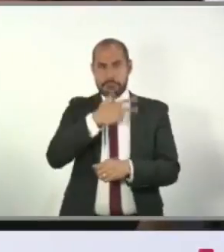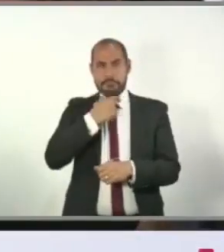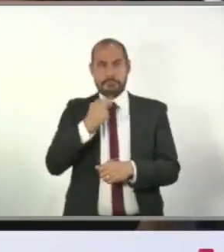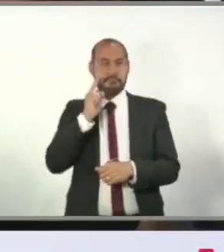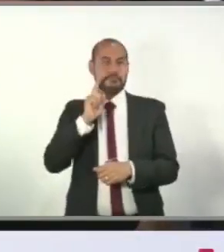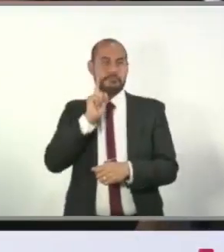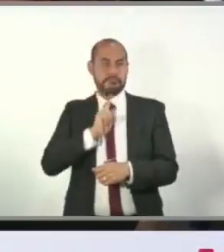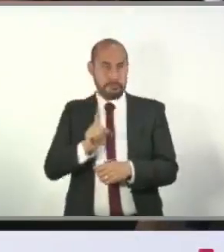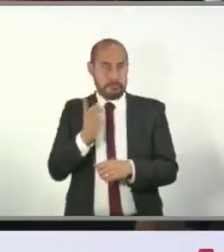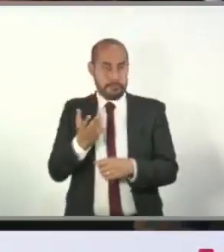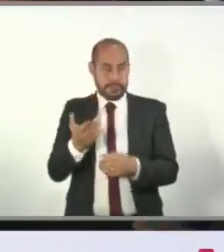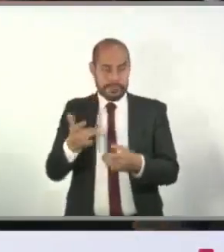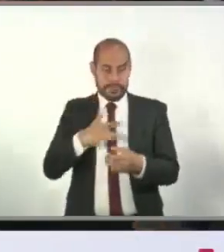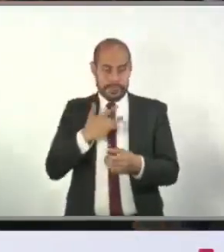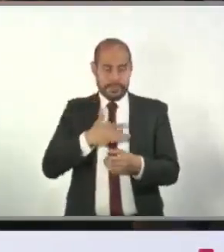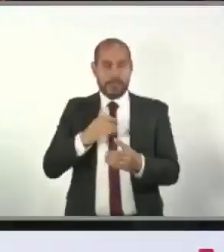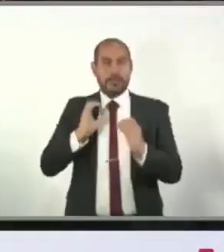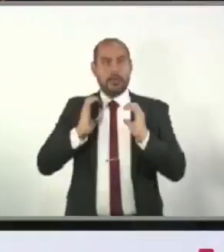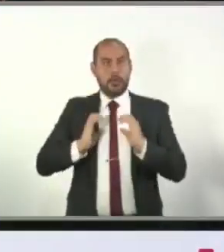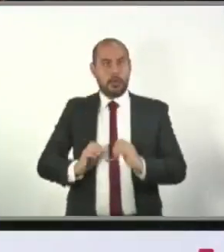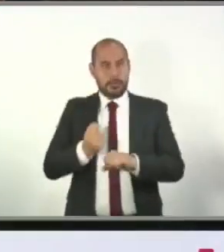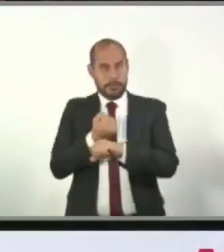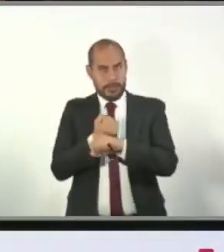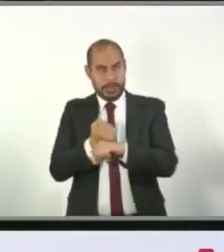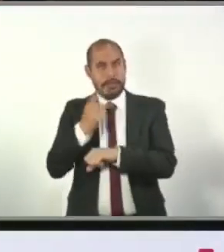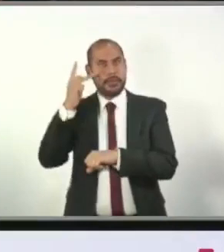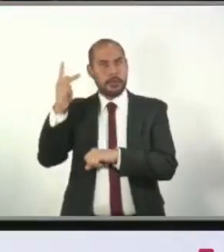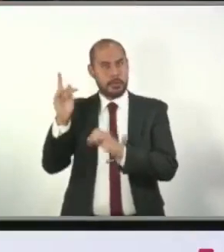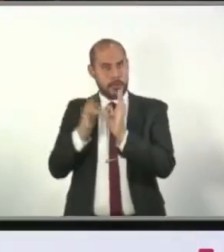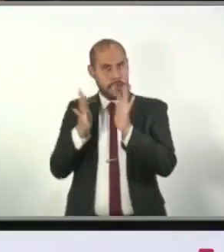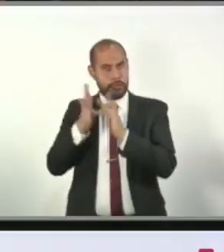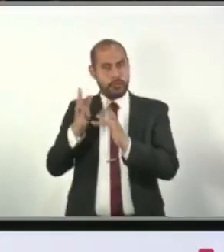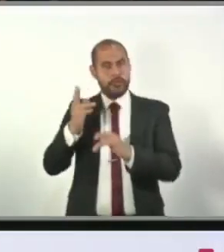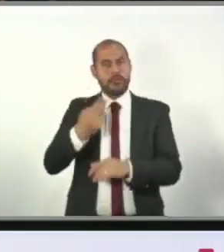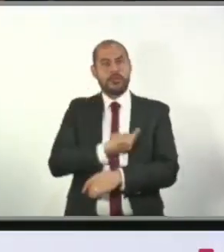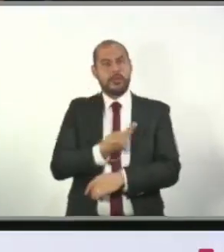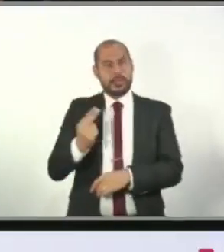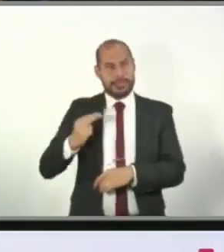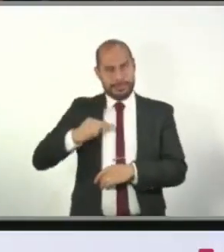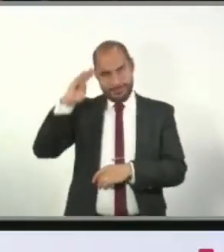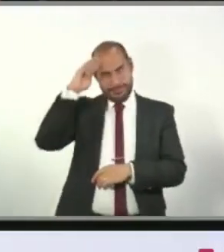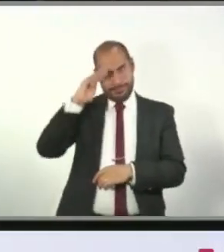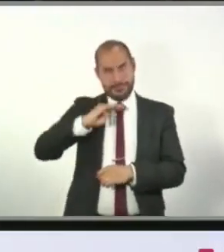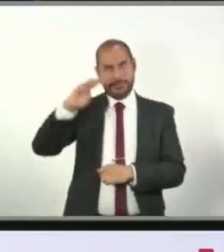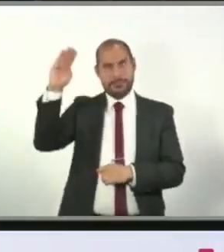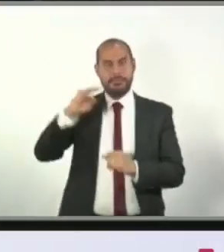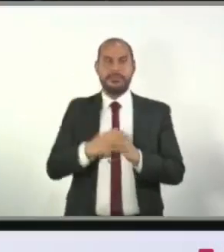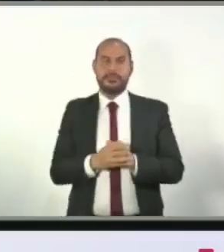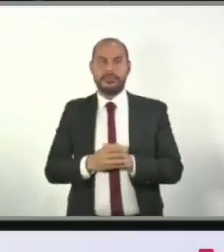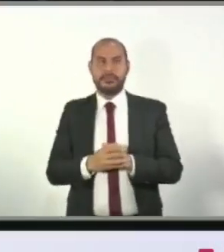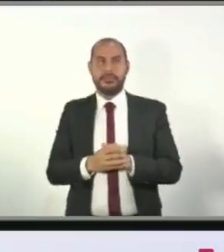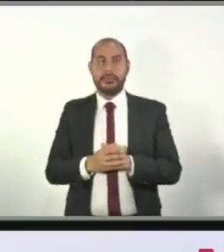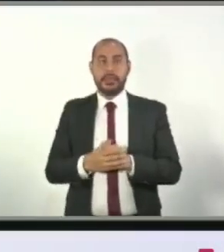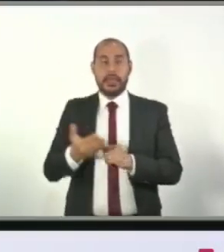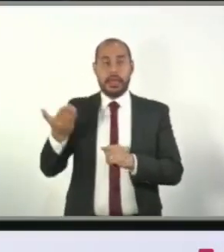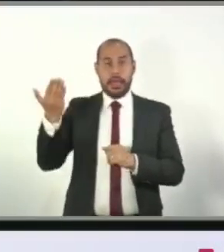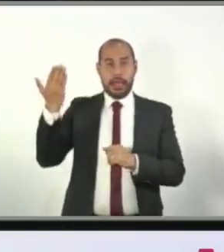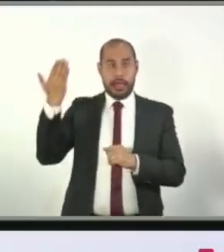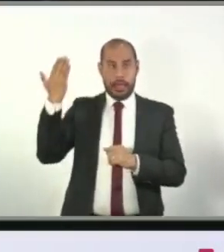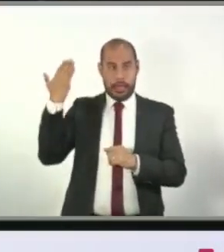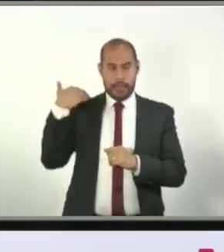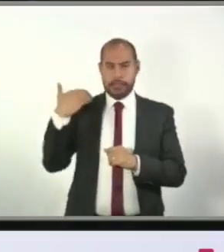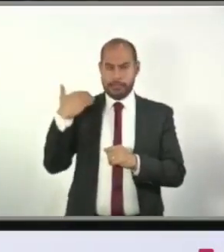y sangre de Jesucristo nuestro Señor, el cual, cuando iba a ser entregado a su